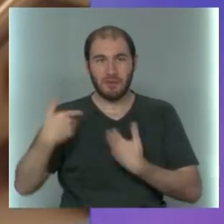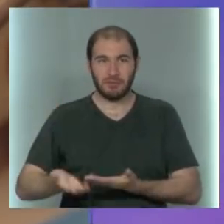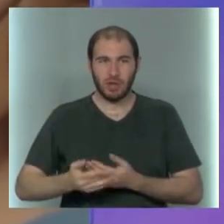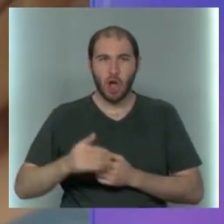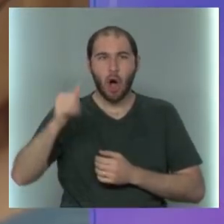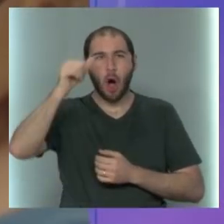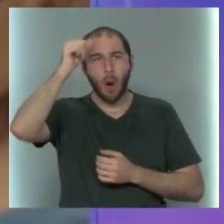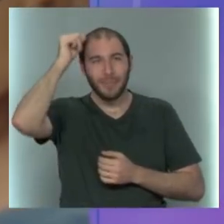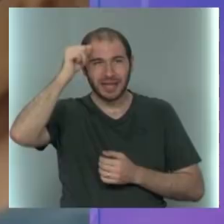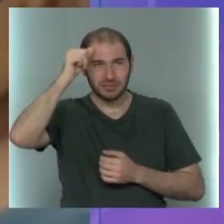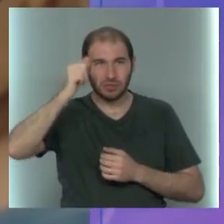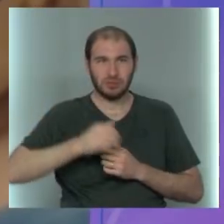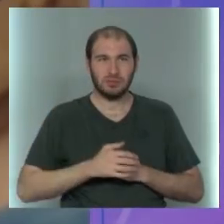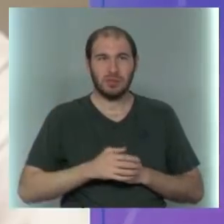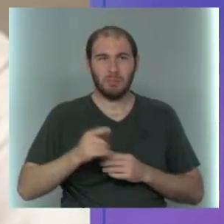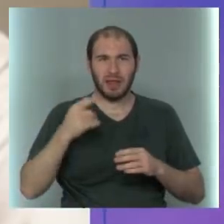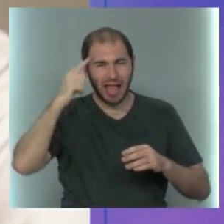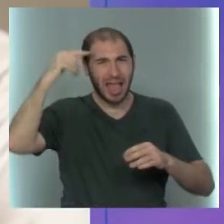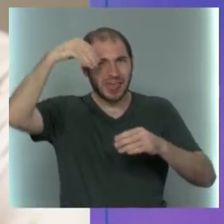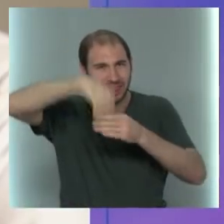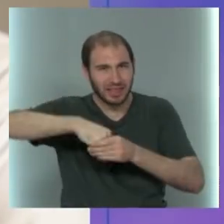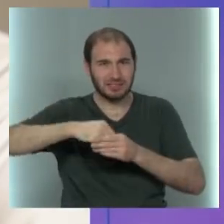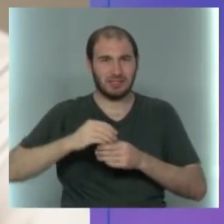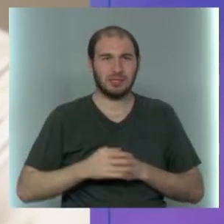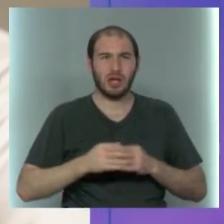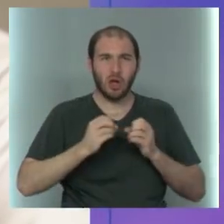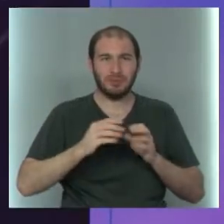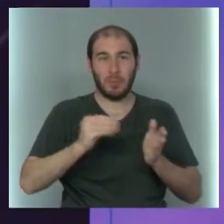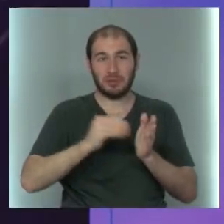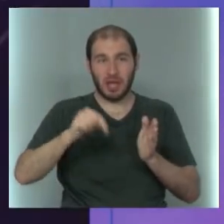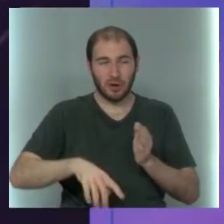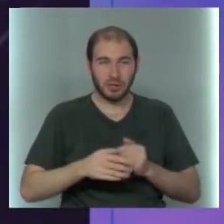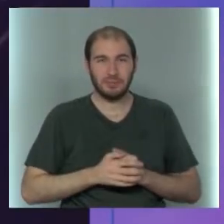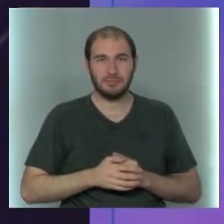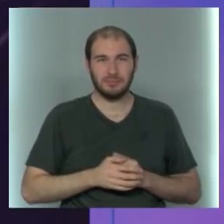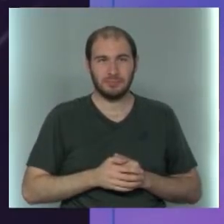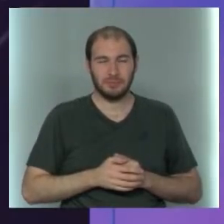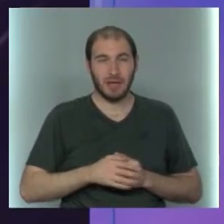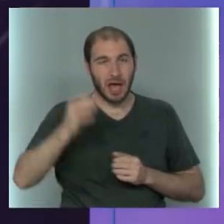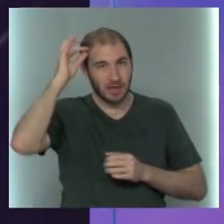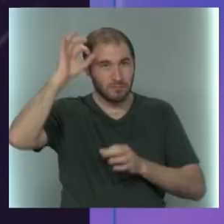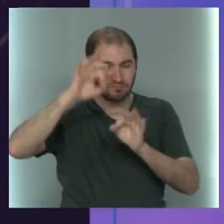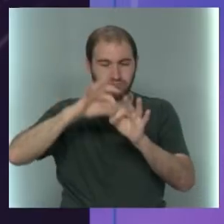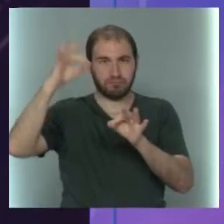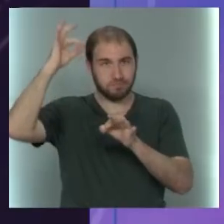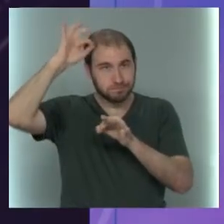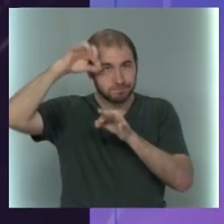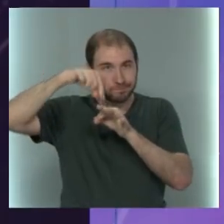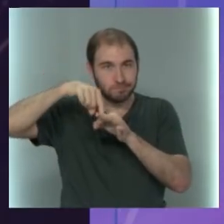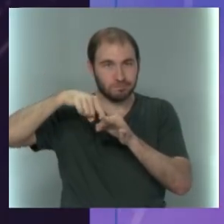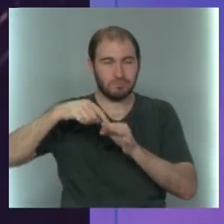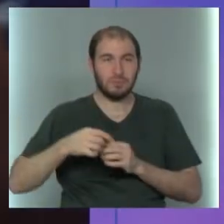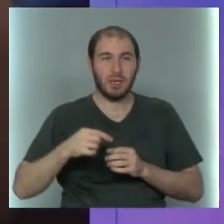operación propiamente dicha, de manera invasiva para el paciente, comienza en este momento. Se hace un pequeño orificio donde ingresa